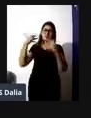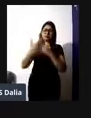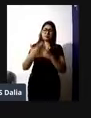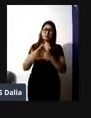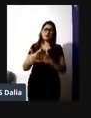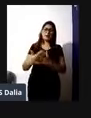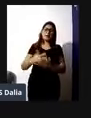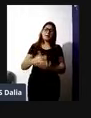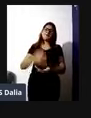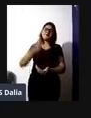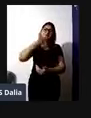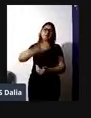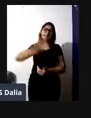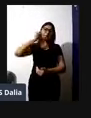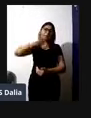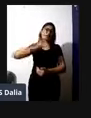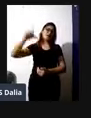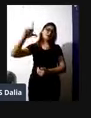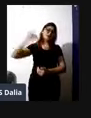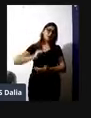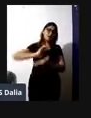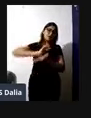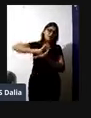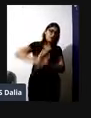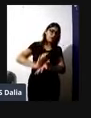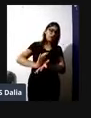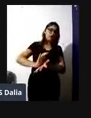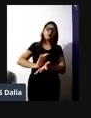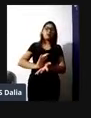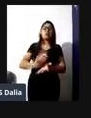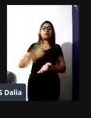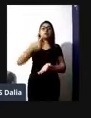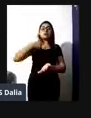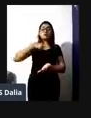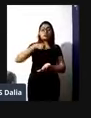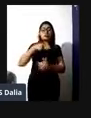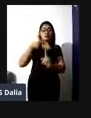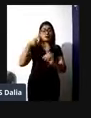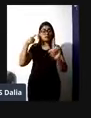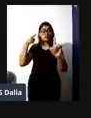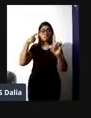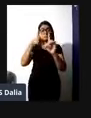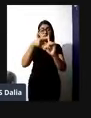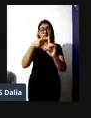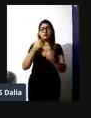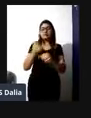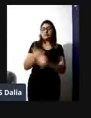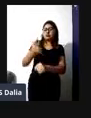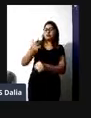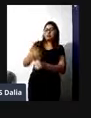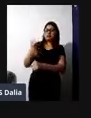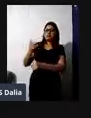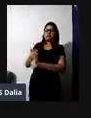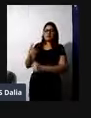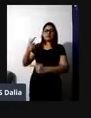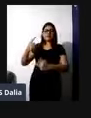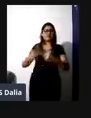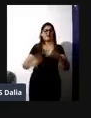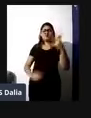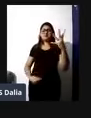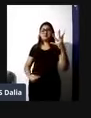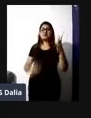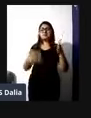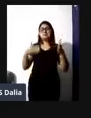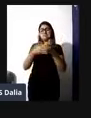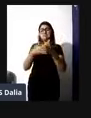discriminación, a menores posibilidades de desarrollo y eso nos ha, pues sí,